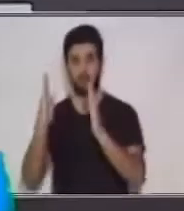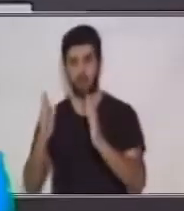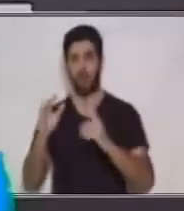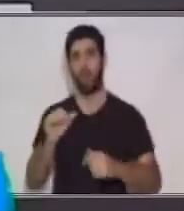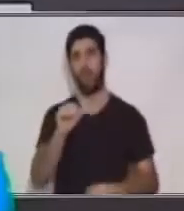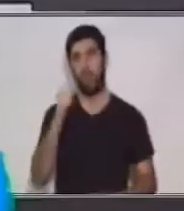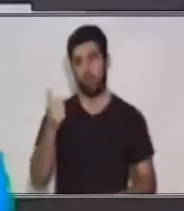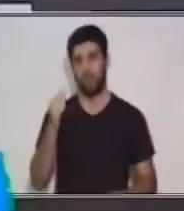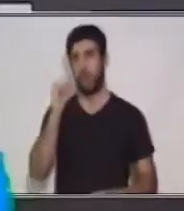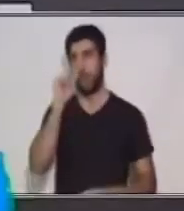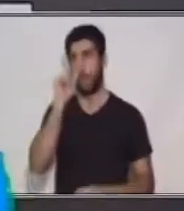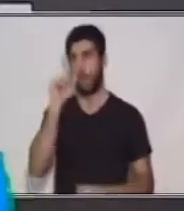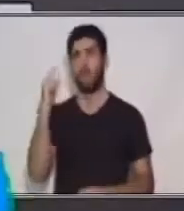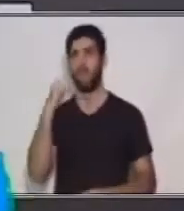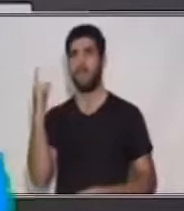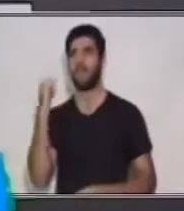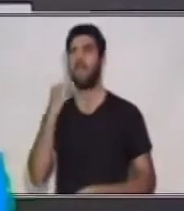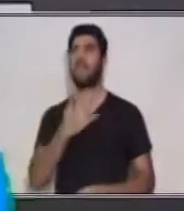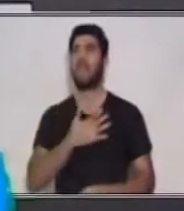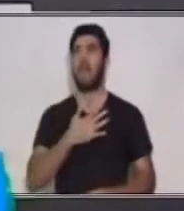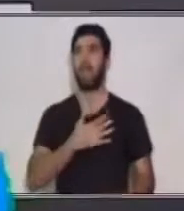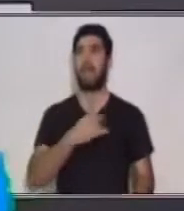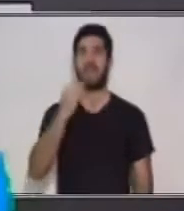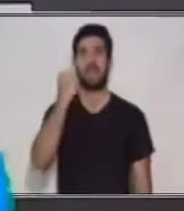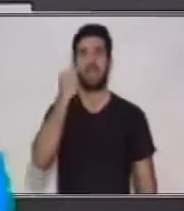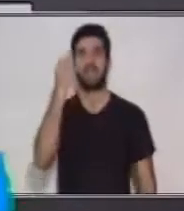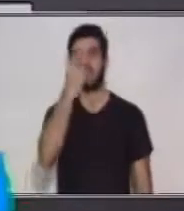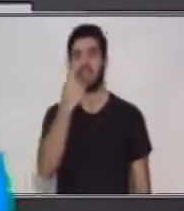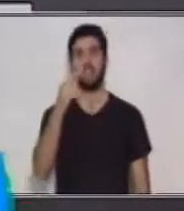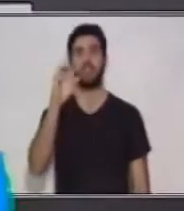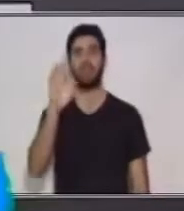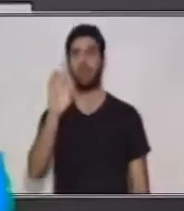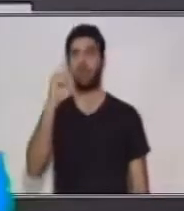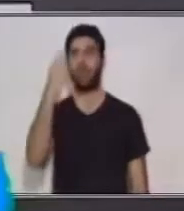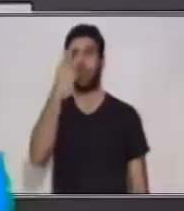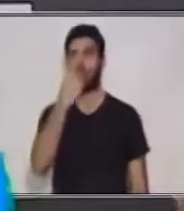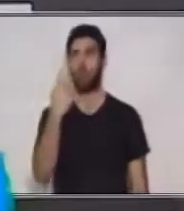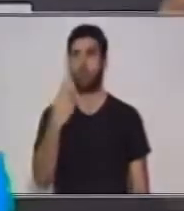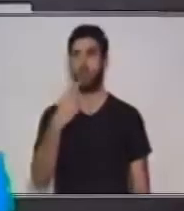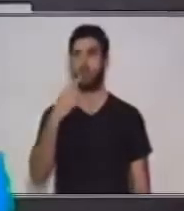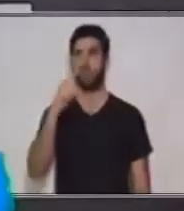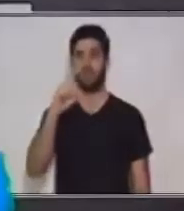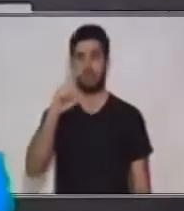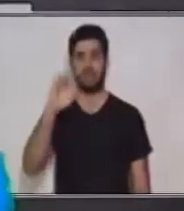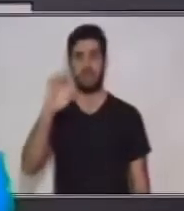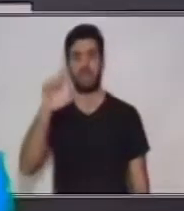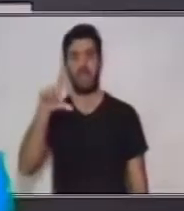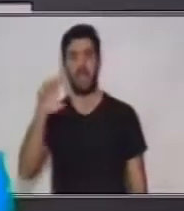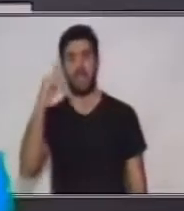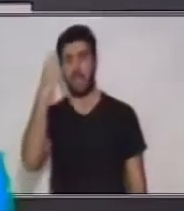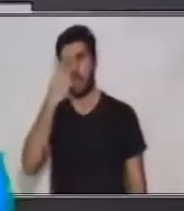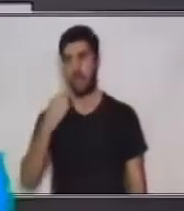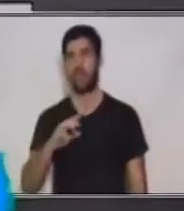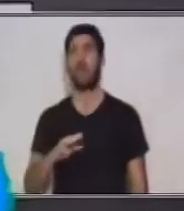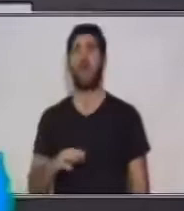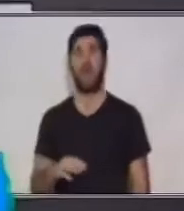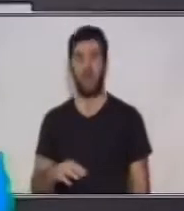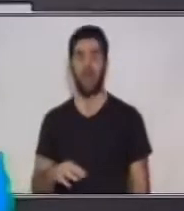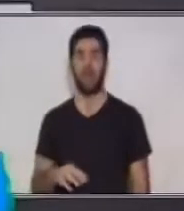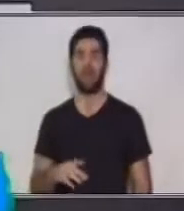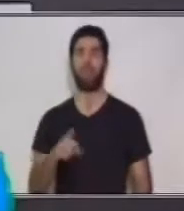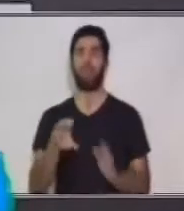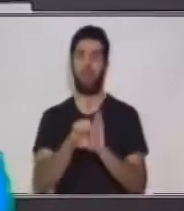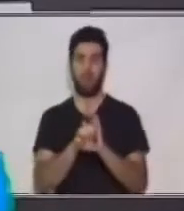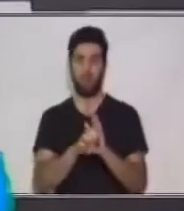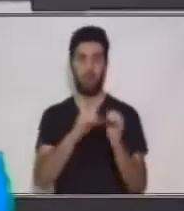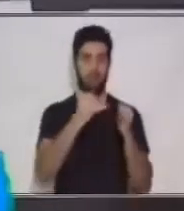es el triángulo isósceles, ¿de acuerdo? Es un tipo de triángulo que tiene 2 lados iguales y uno más corto,